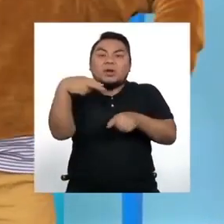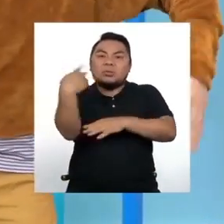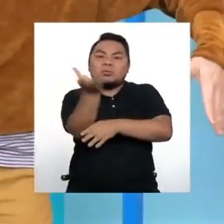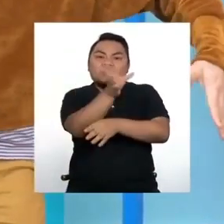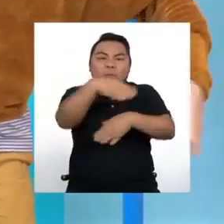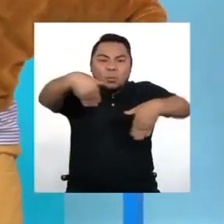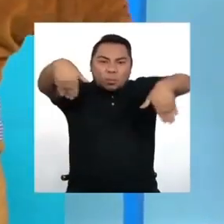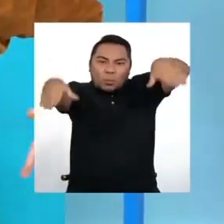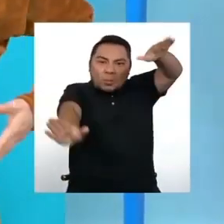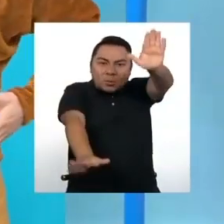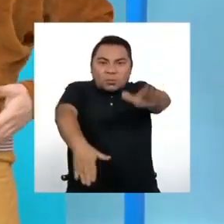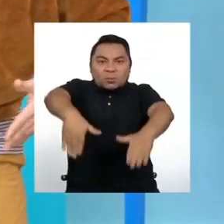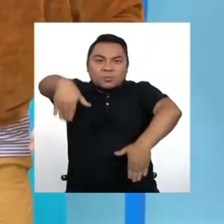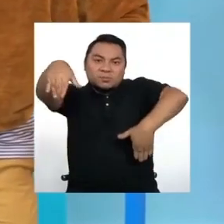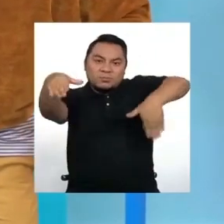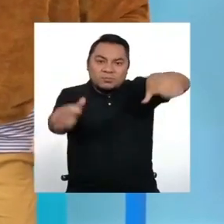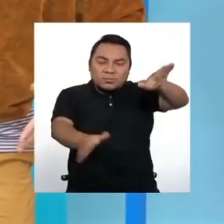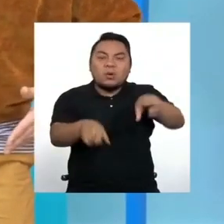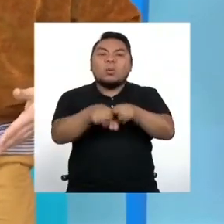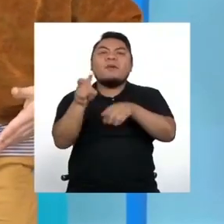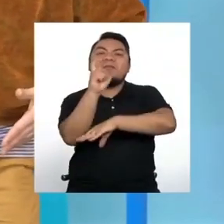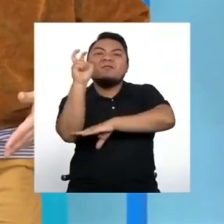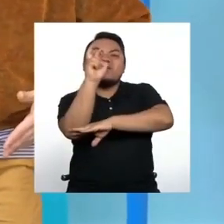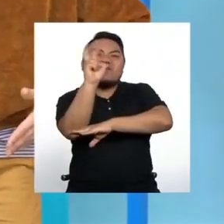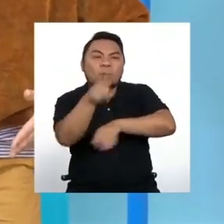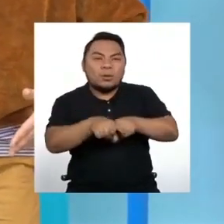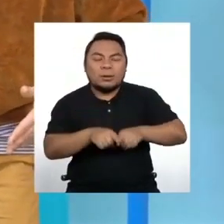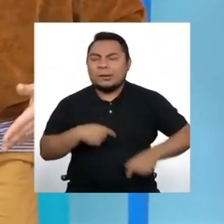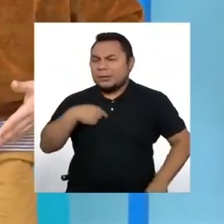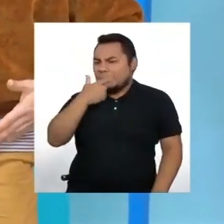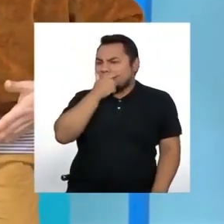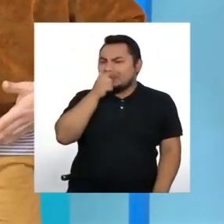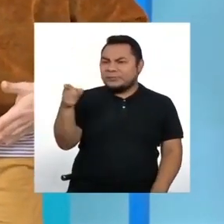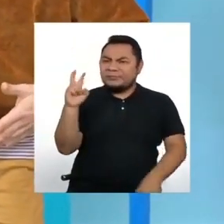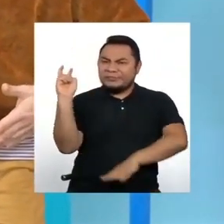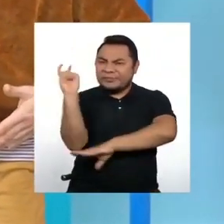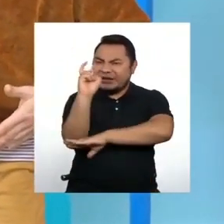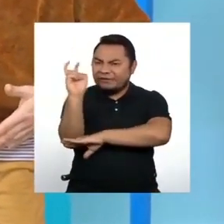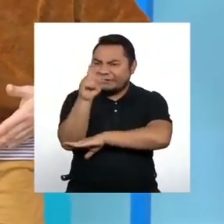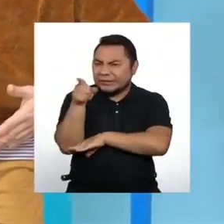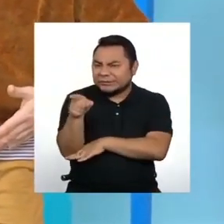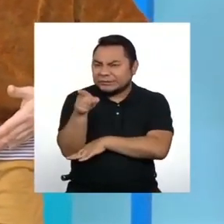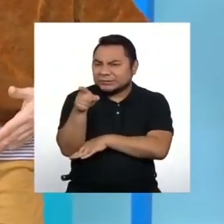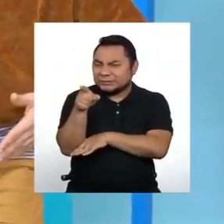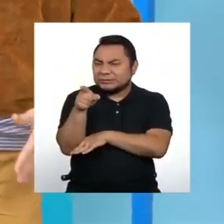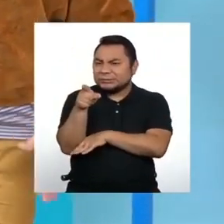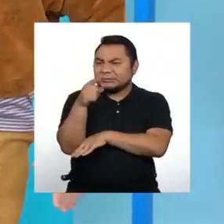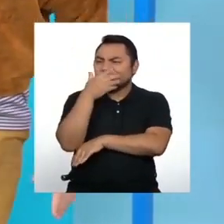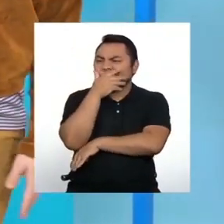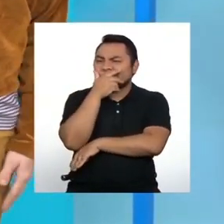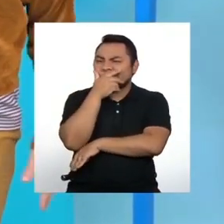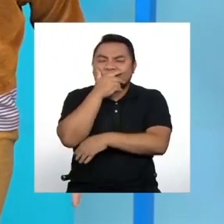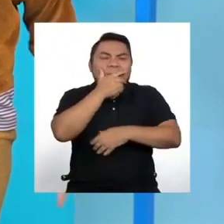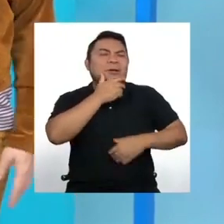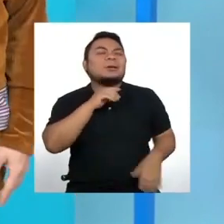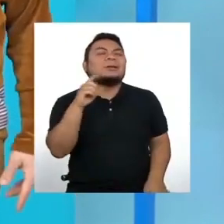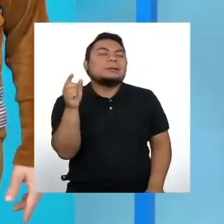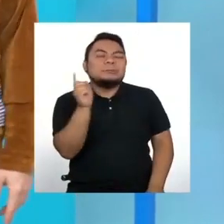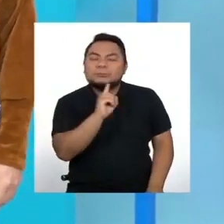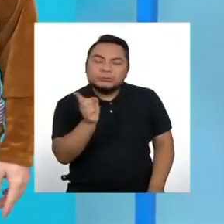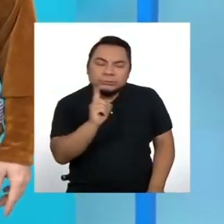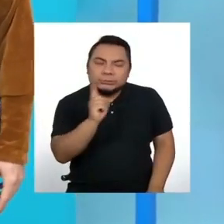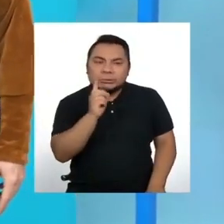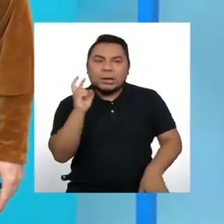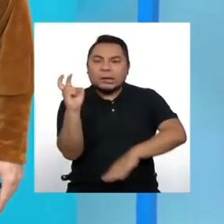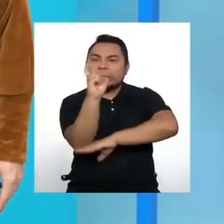También podemos pintar piedritas con diferentes colores y guardarlas. ¿Y podría pedirle a mi mamá que escriba mensajes para mi cajita